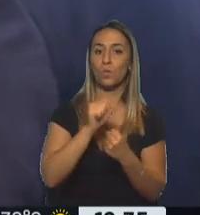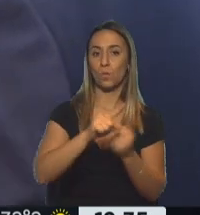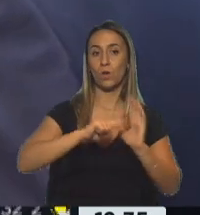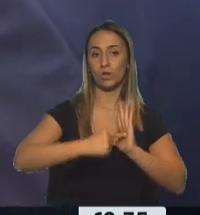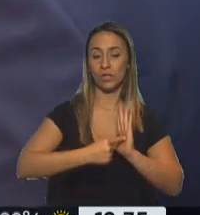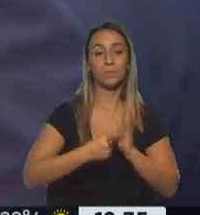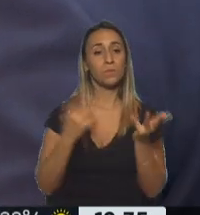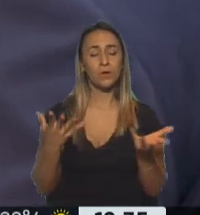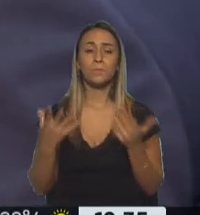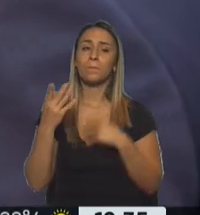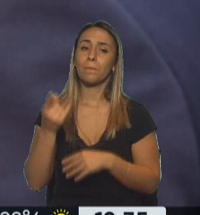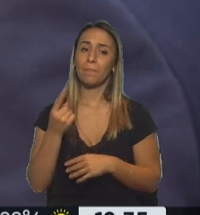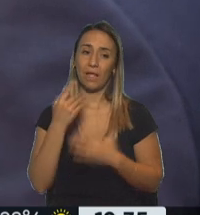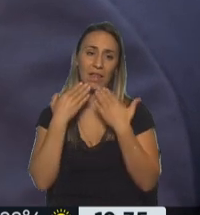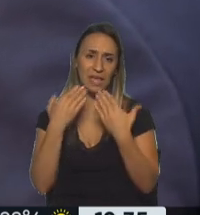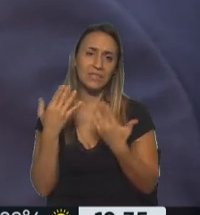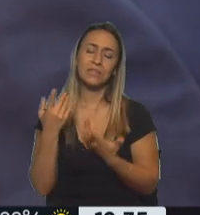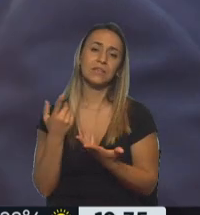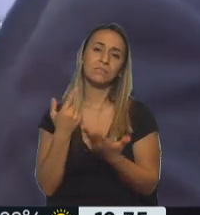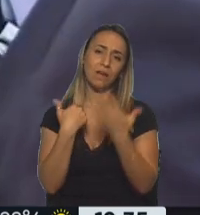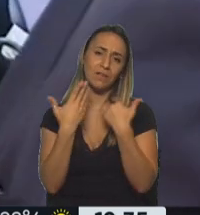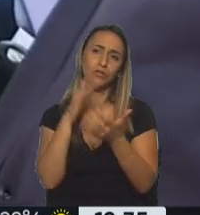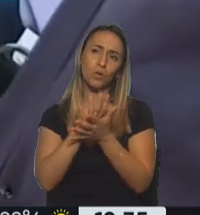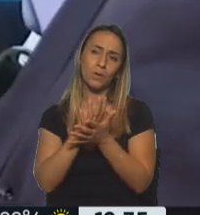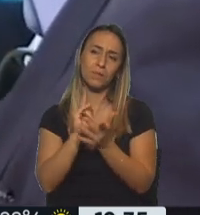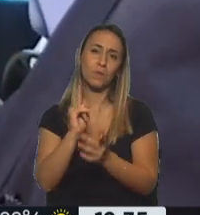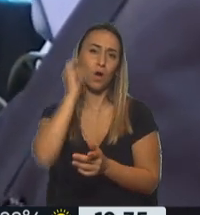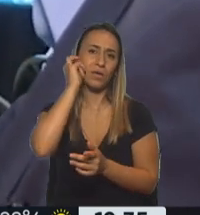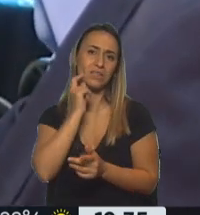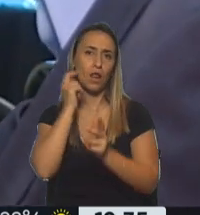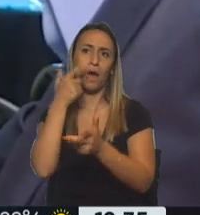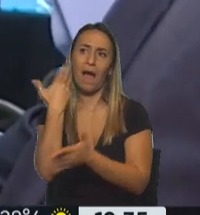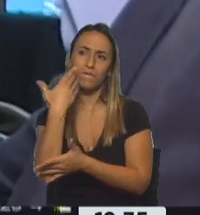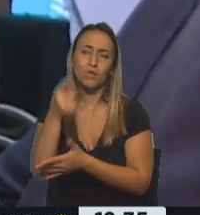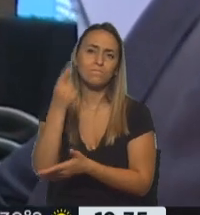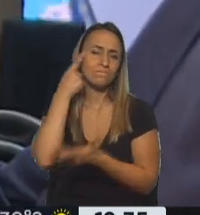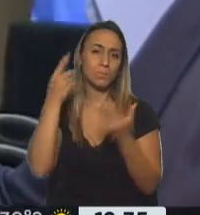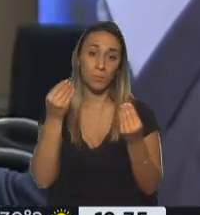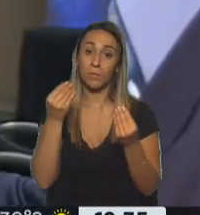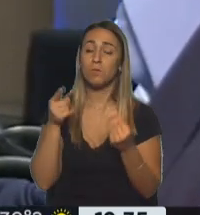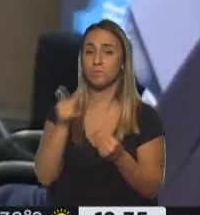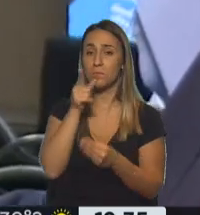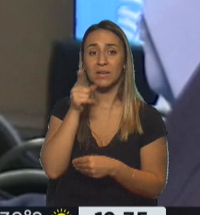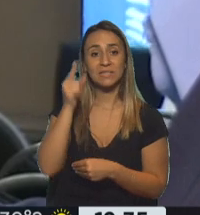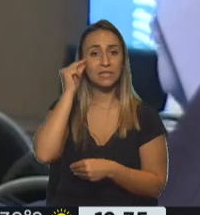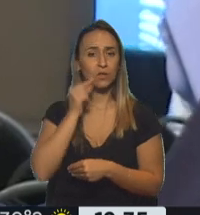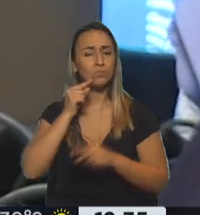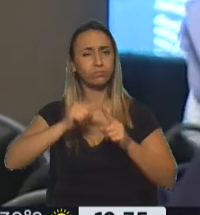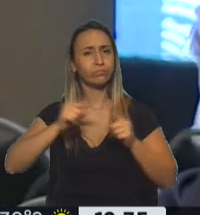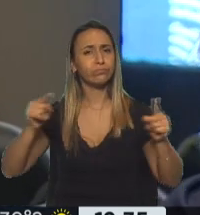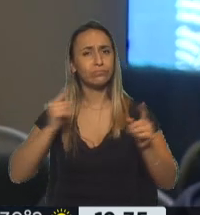conclusiones de lo que dejó el gobernador, la palabra del gobernador. Bueno, me parece que hizo un desarrollado y extenso